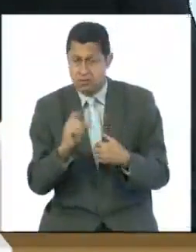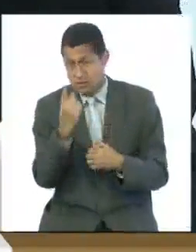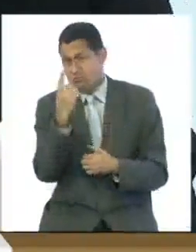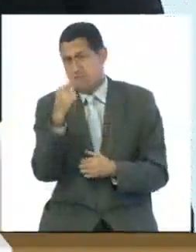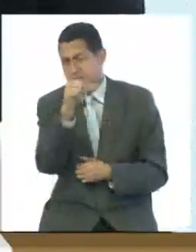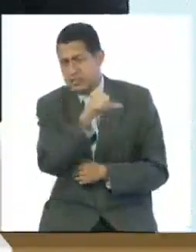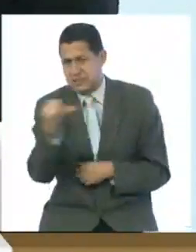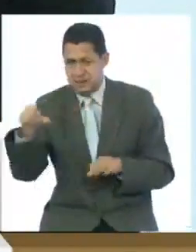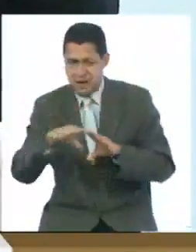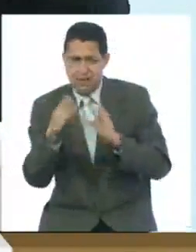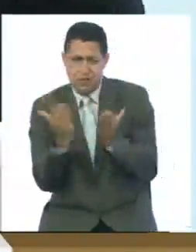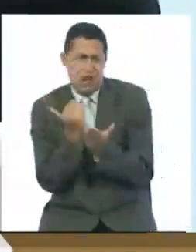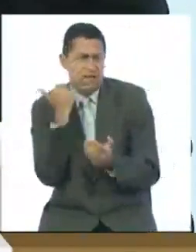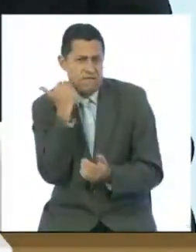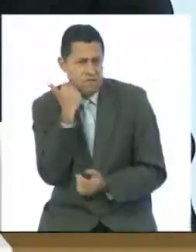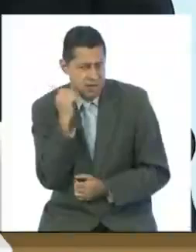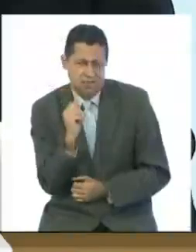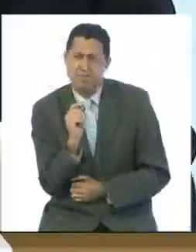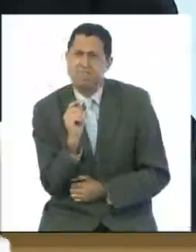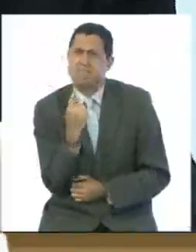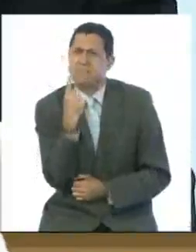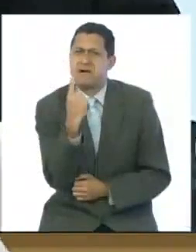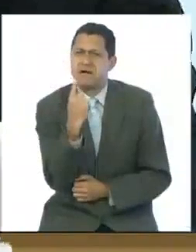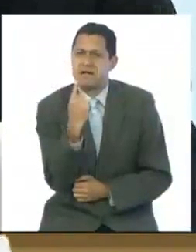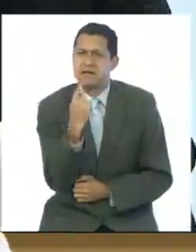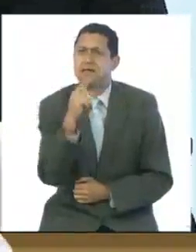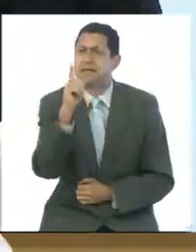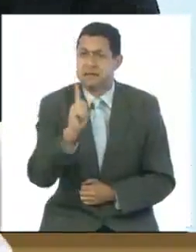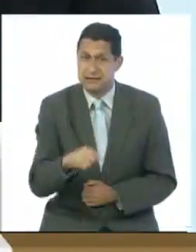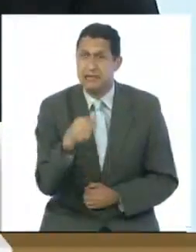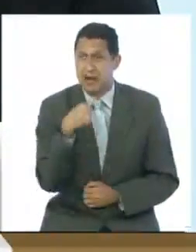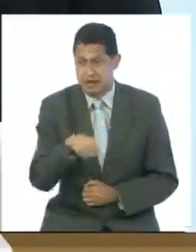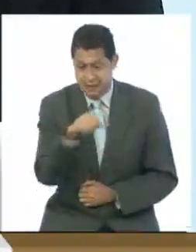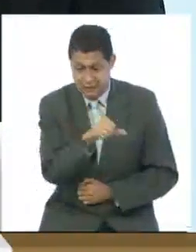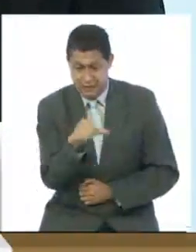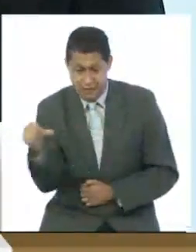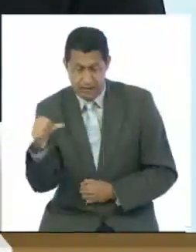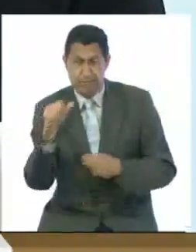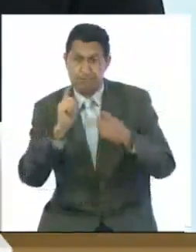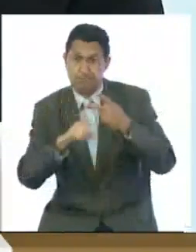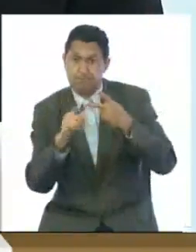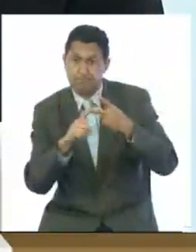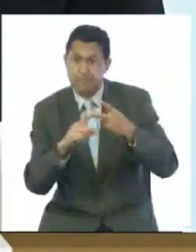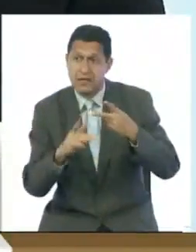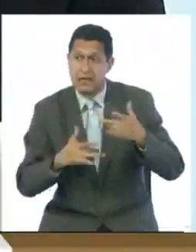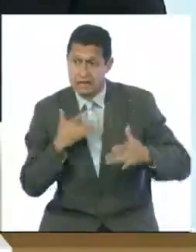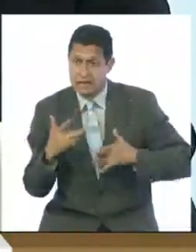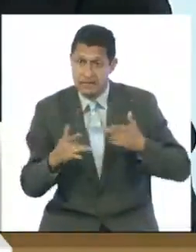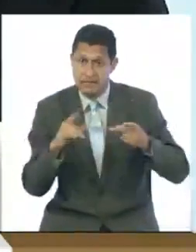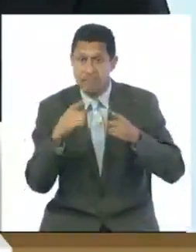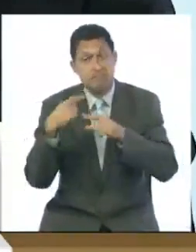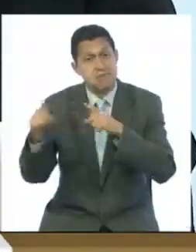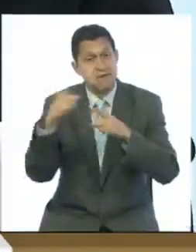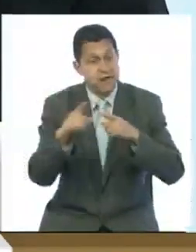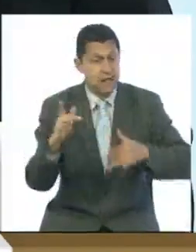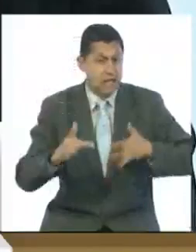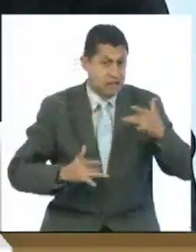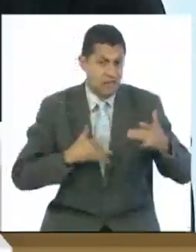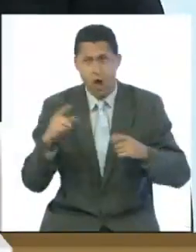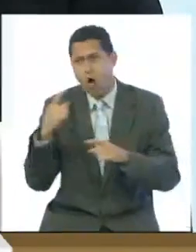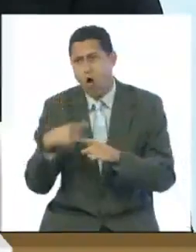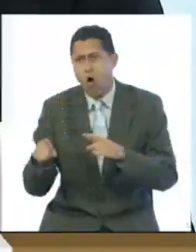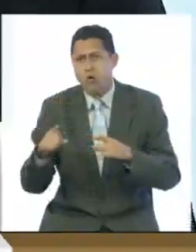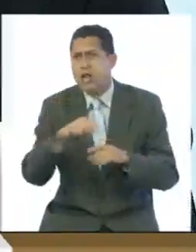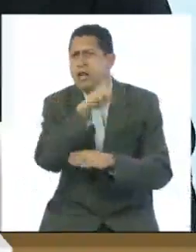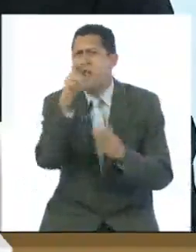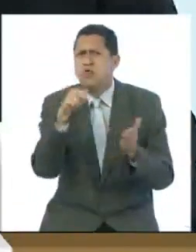también es la semana mundial de las inmunodeficiencias primarias no lo nombramos pero también eso es esta semana tenemos esa actividad tenemos diferentes actividades a